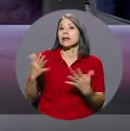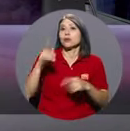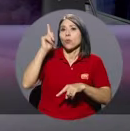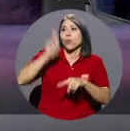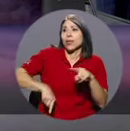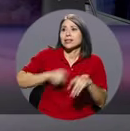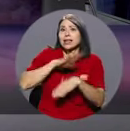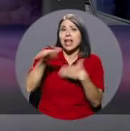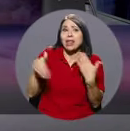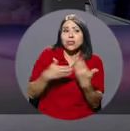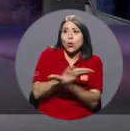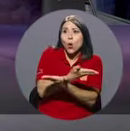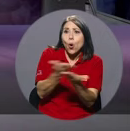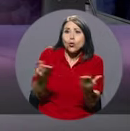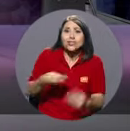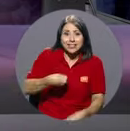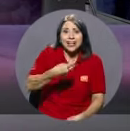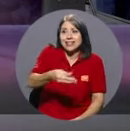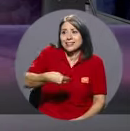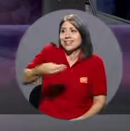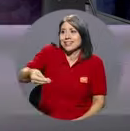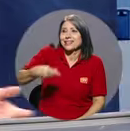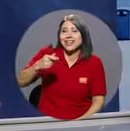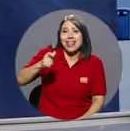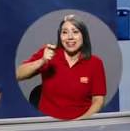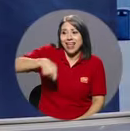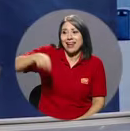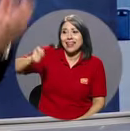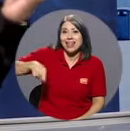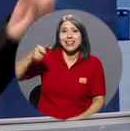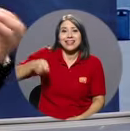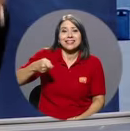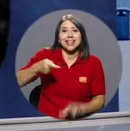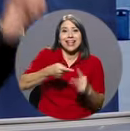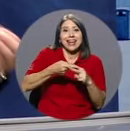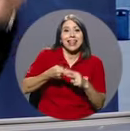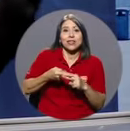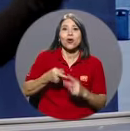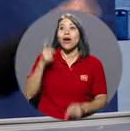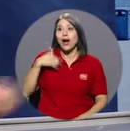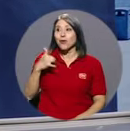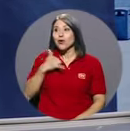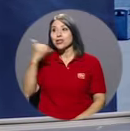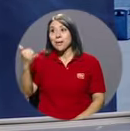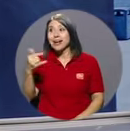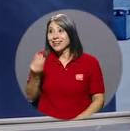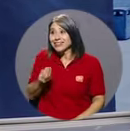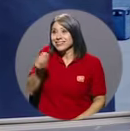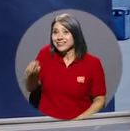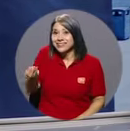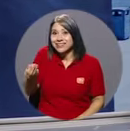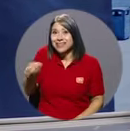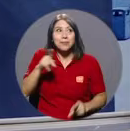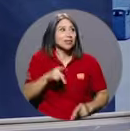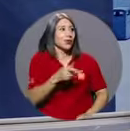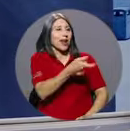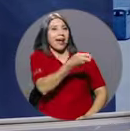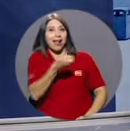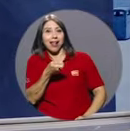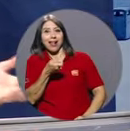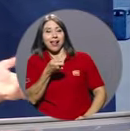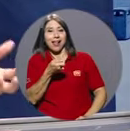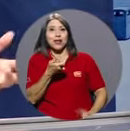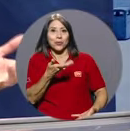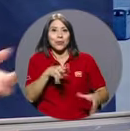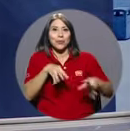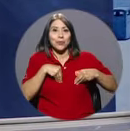No puede ser que a todo el mundo se le dé tarjetas de crédito, simplemente lo llaman a uno y dice, aquí tengo una tarjeta de crédito y la persona va, la asume, porque